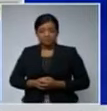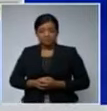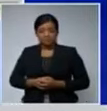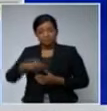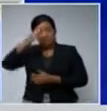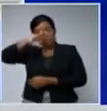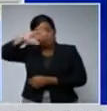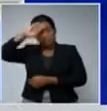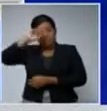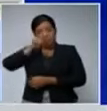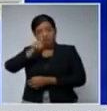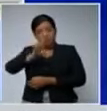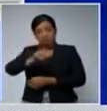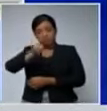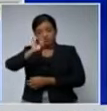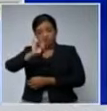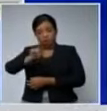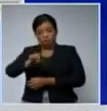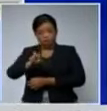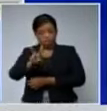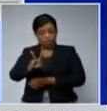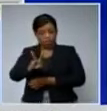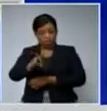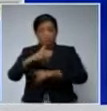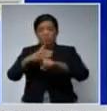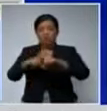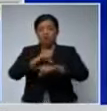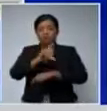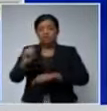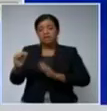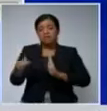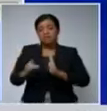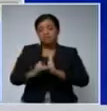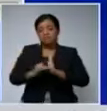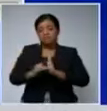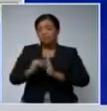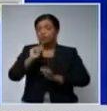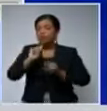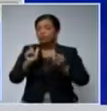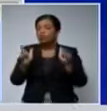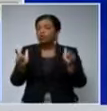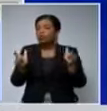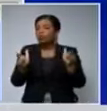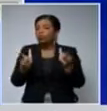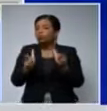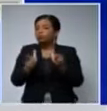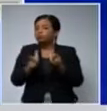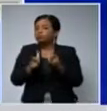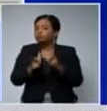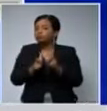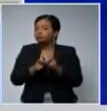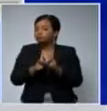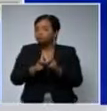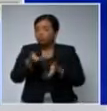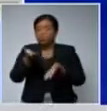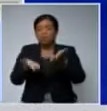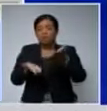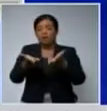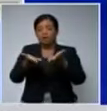107,2 por 100.000, pues disminuye en comparación con el día anterior.